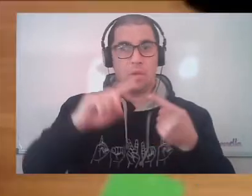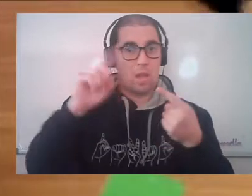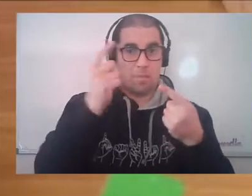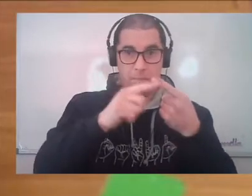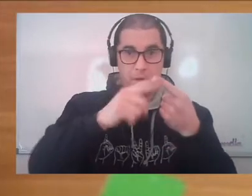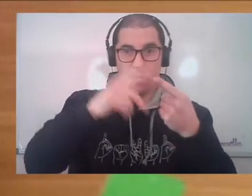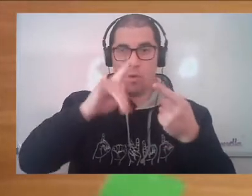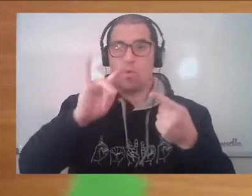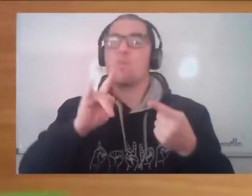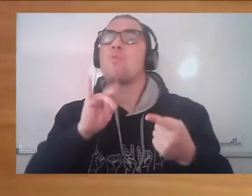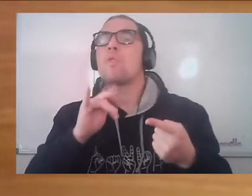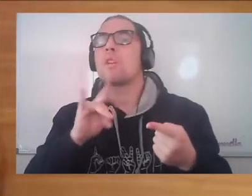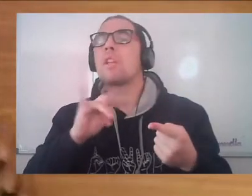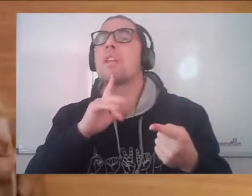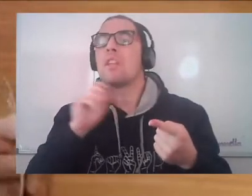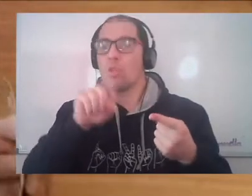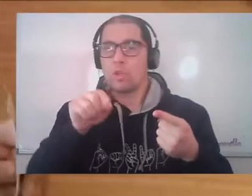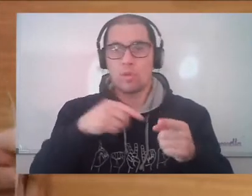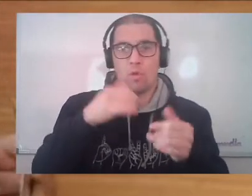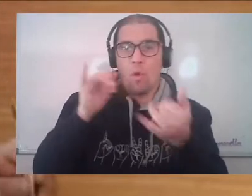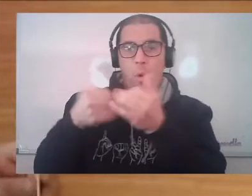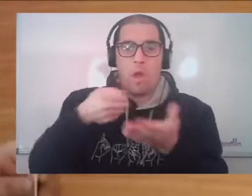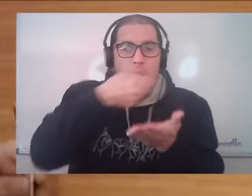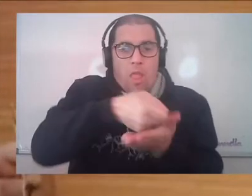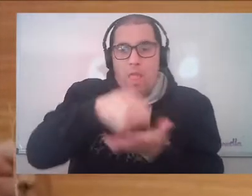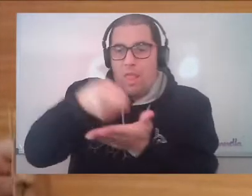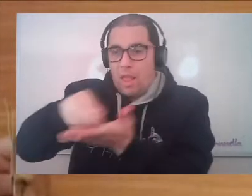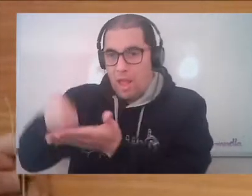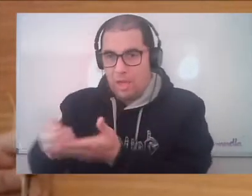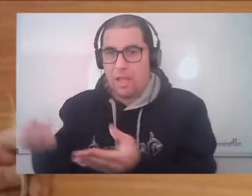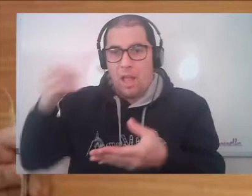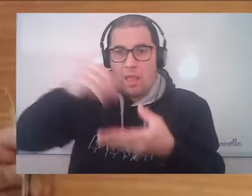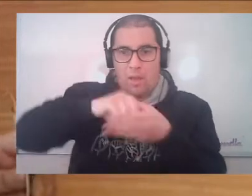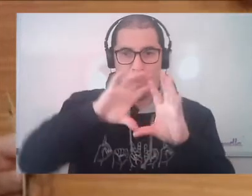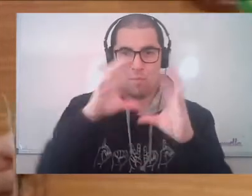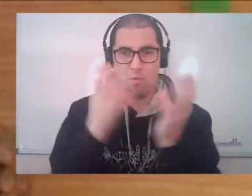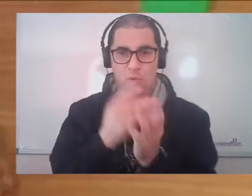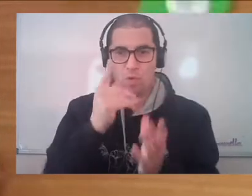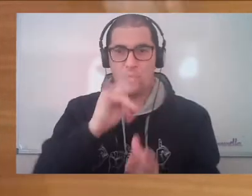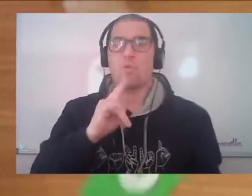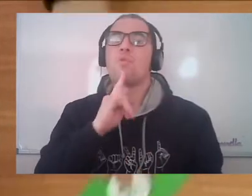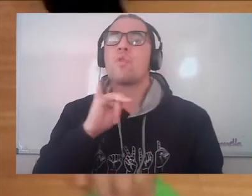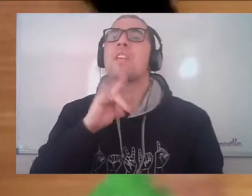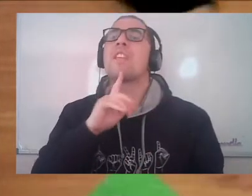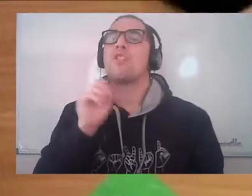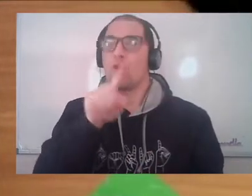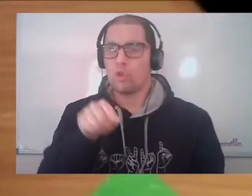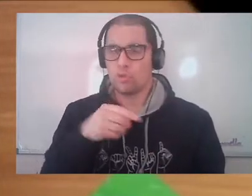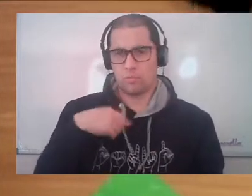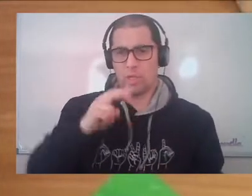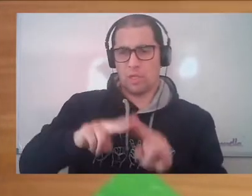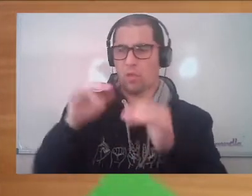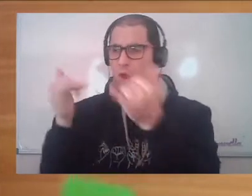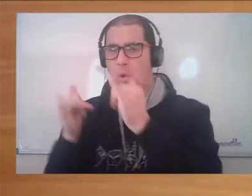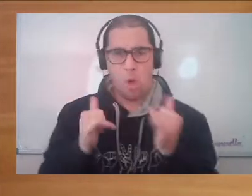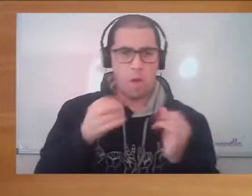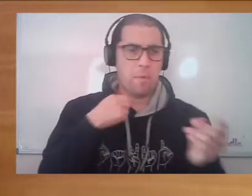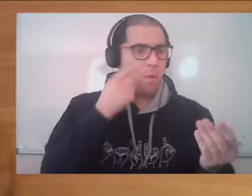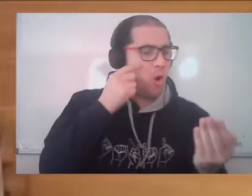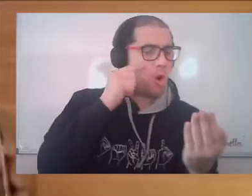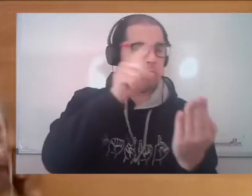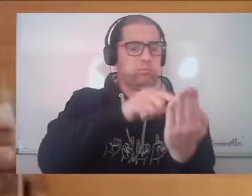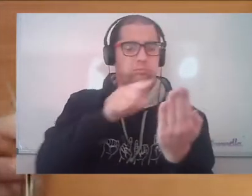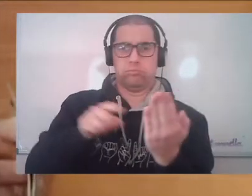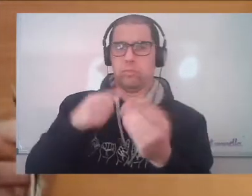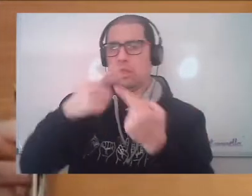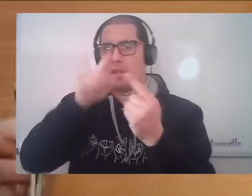cuquita es un juego de cartas que nos invita a adentrarnos en el mundo de los coquitos a través del juego podremos conocer